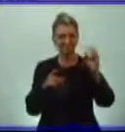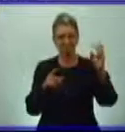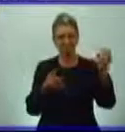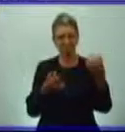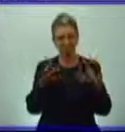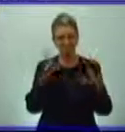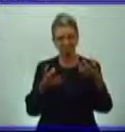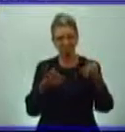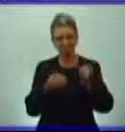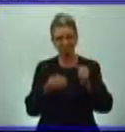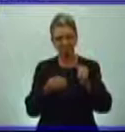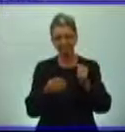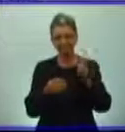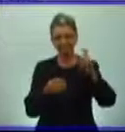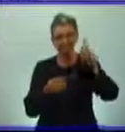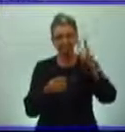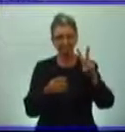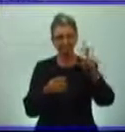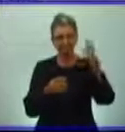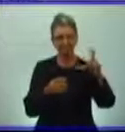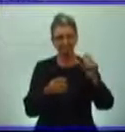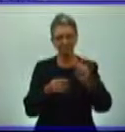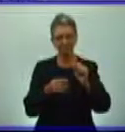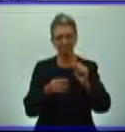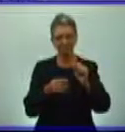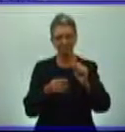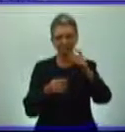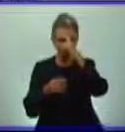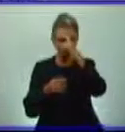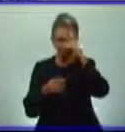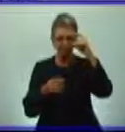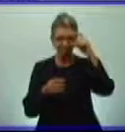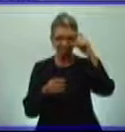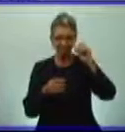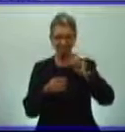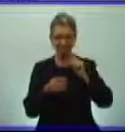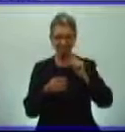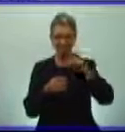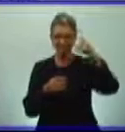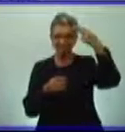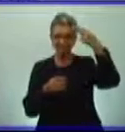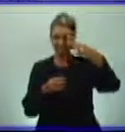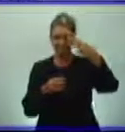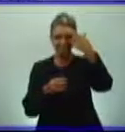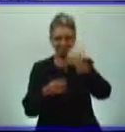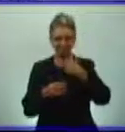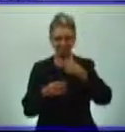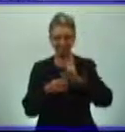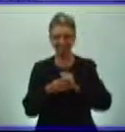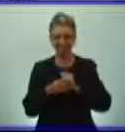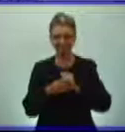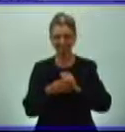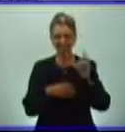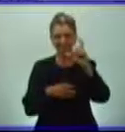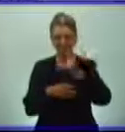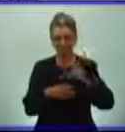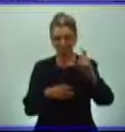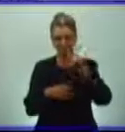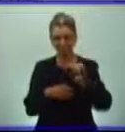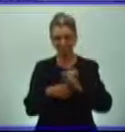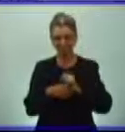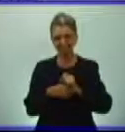Cienfuegos, Villa Clara, Santi Espíritu, Ciego de Ávila,